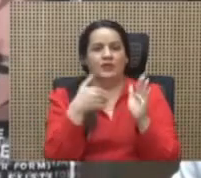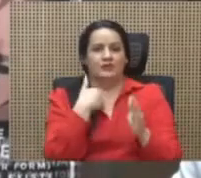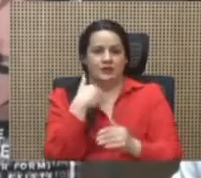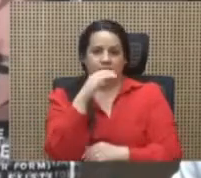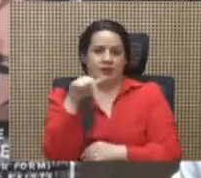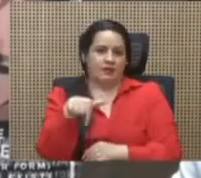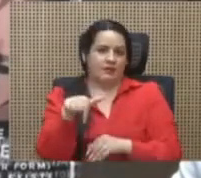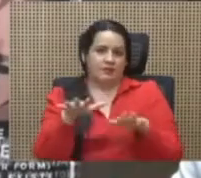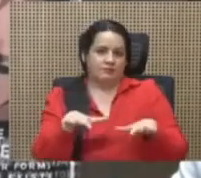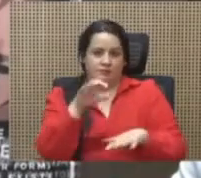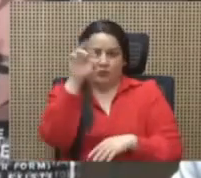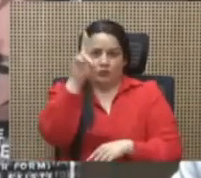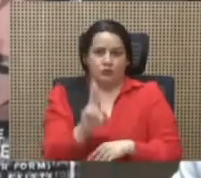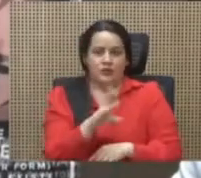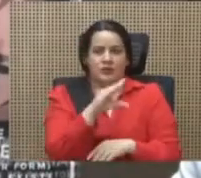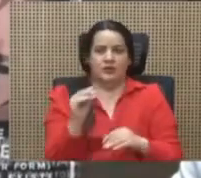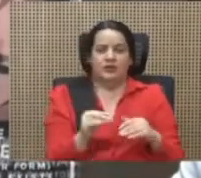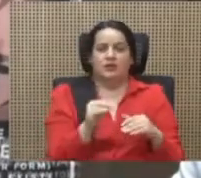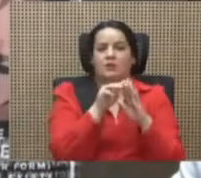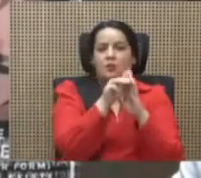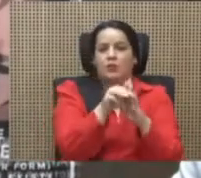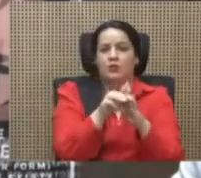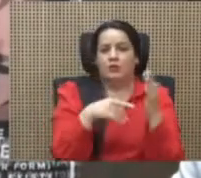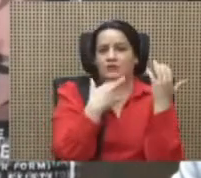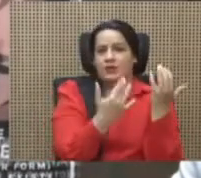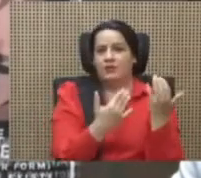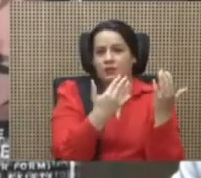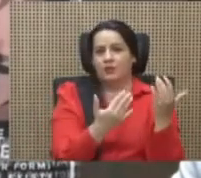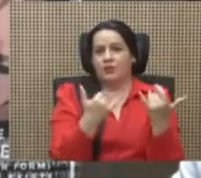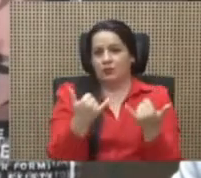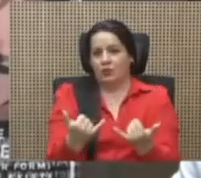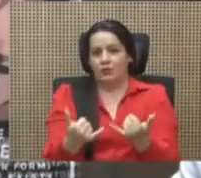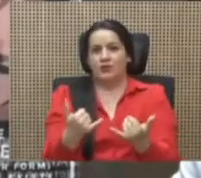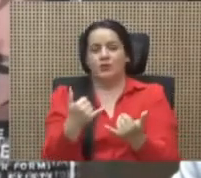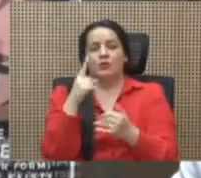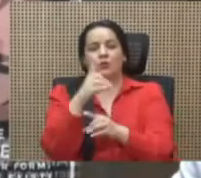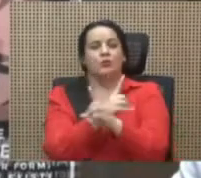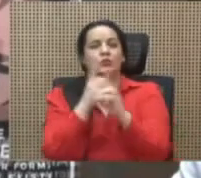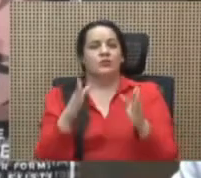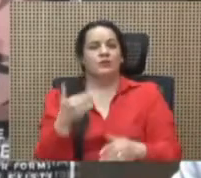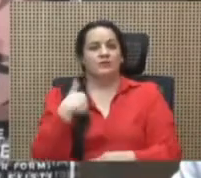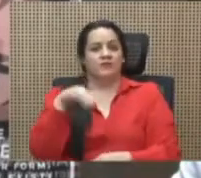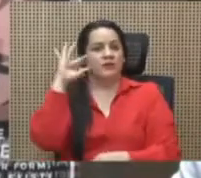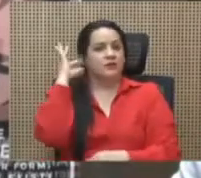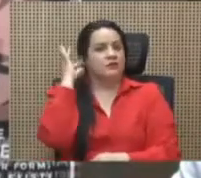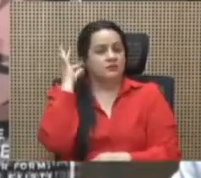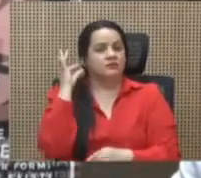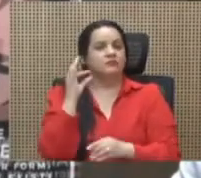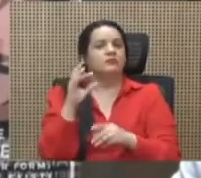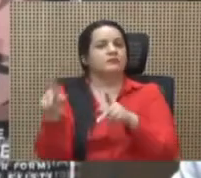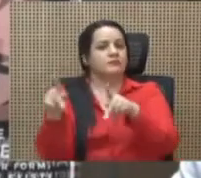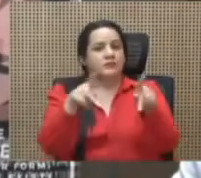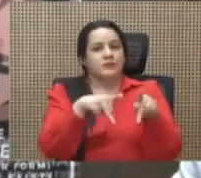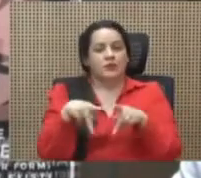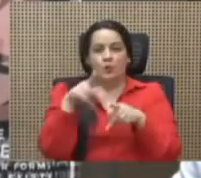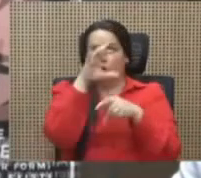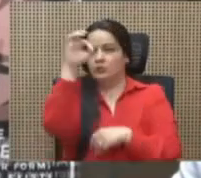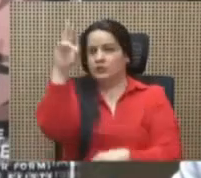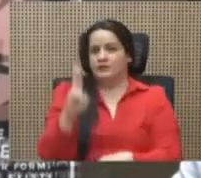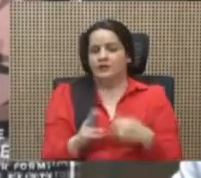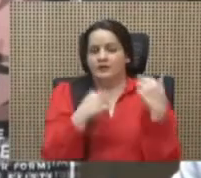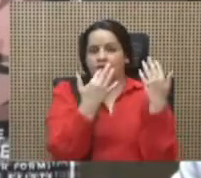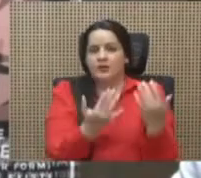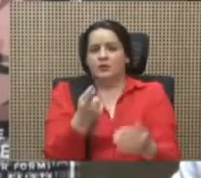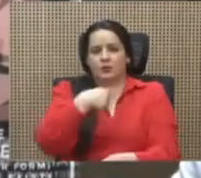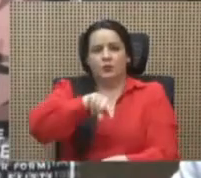y el modelo que todos esperaríamos actualmente de un defensor o defensora de los habitantes es lo que Costa Rica espera lo que